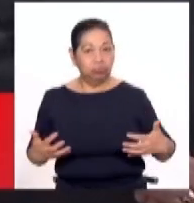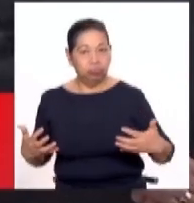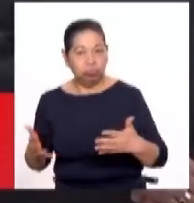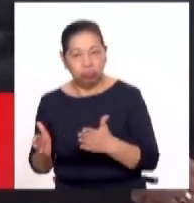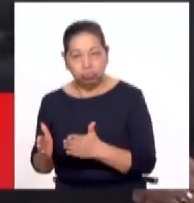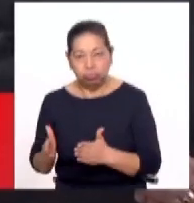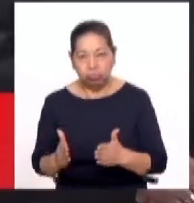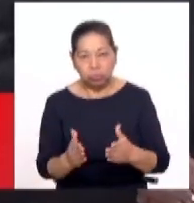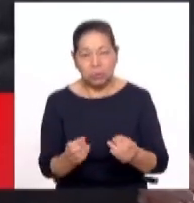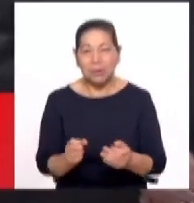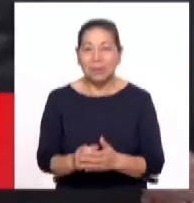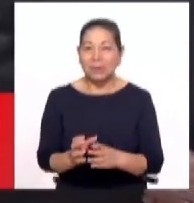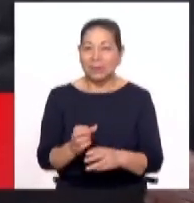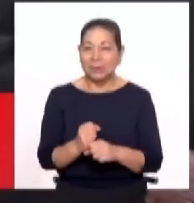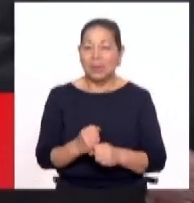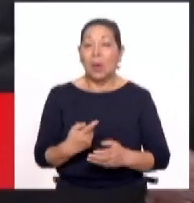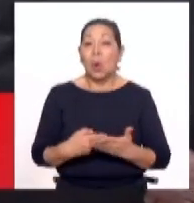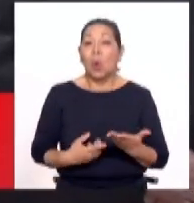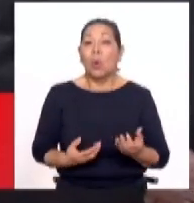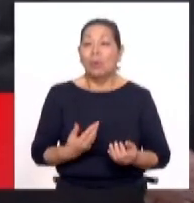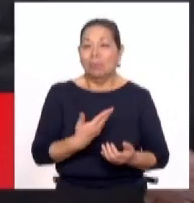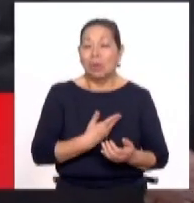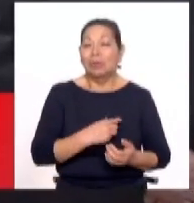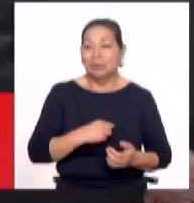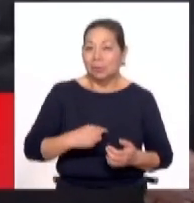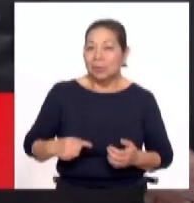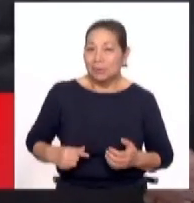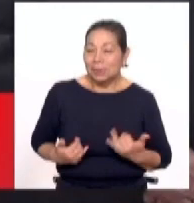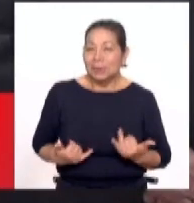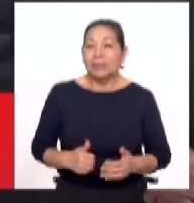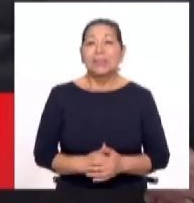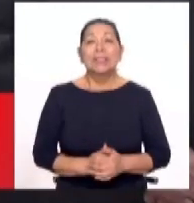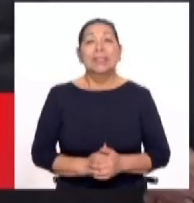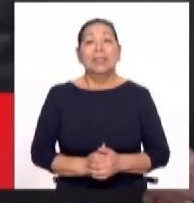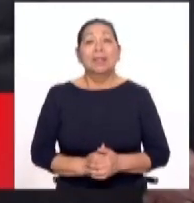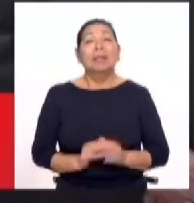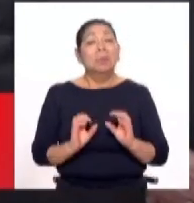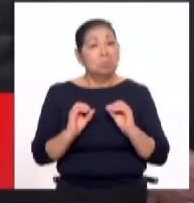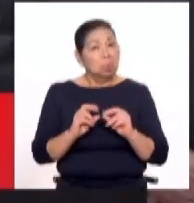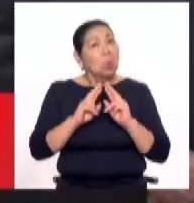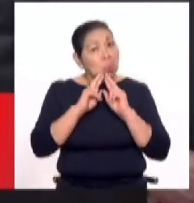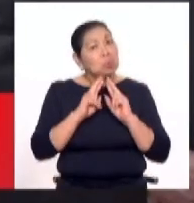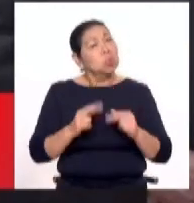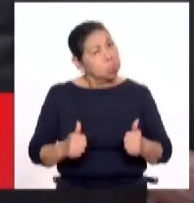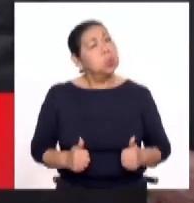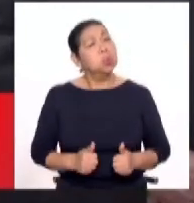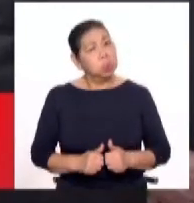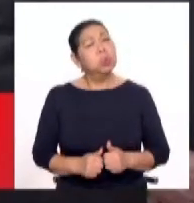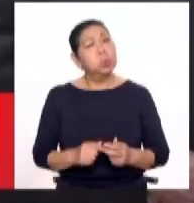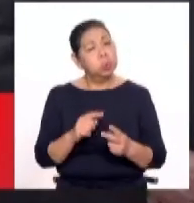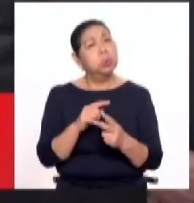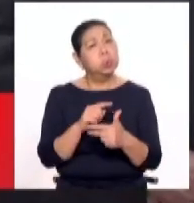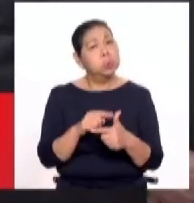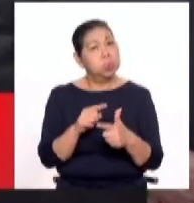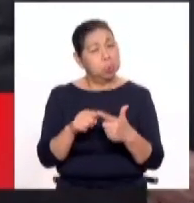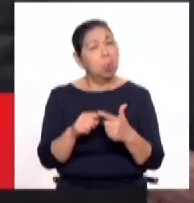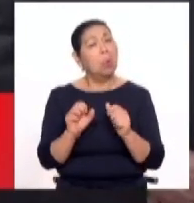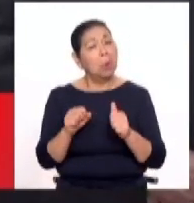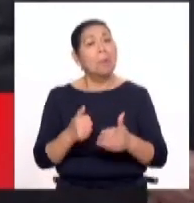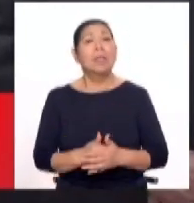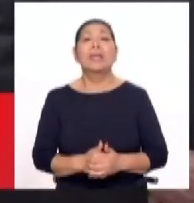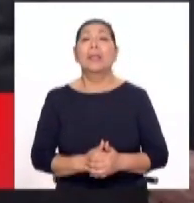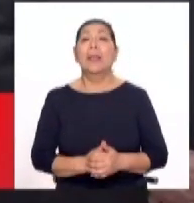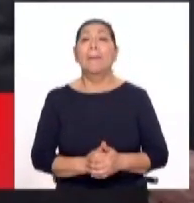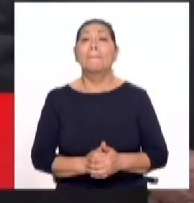en algún momento tomamos la decisión como gobierno y ha dado resultados. Ha dado